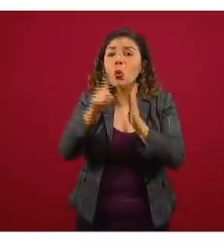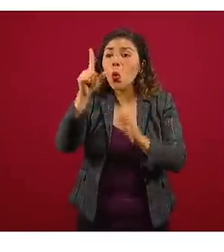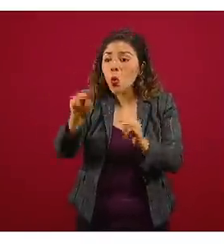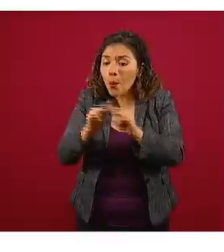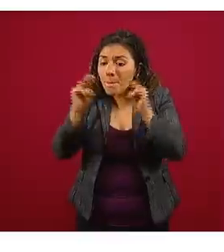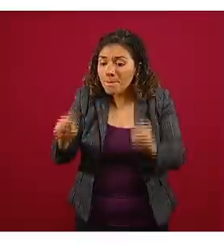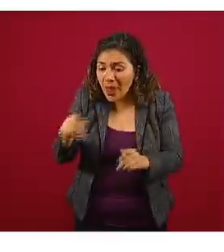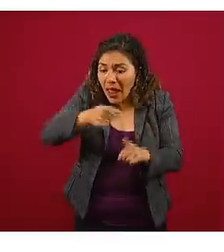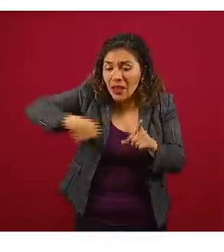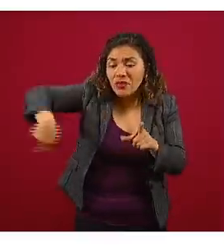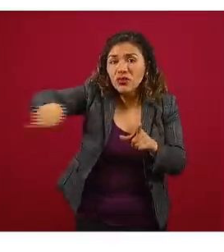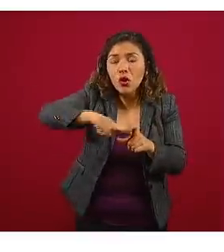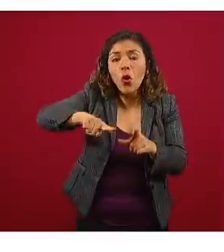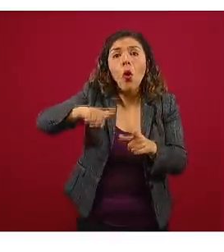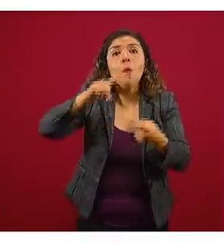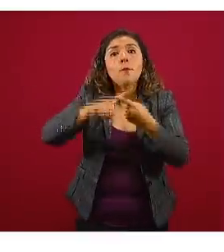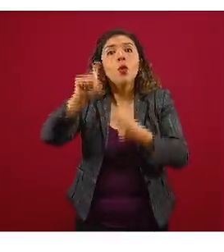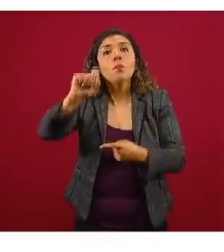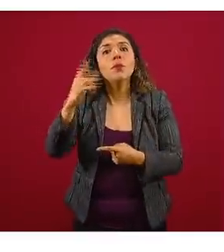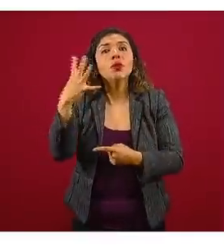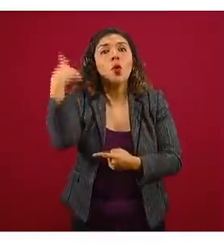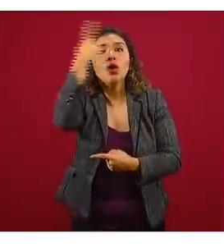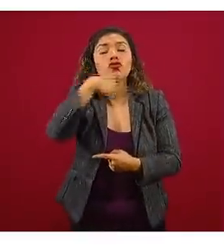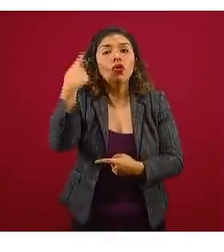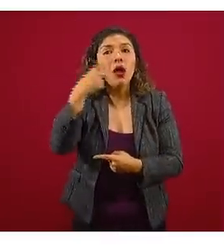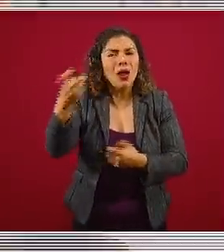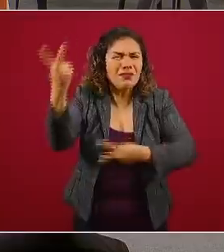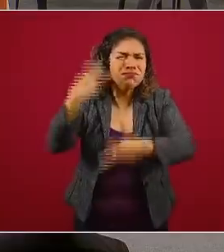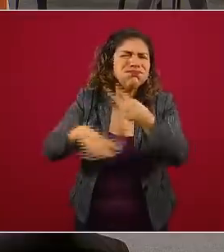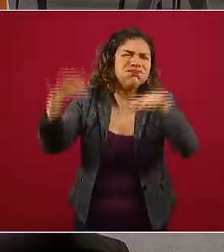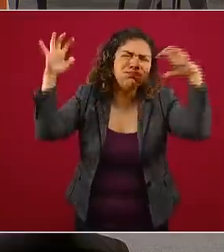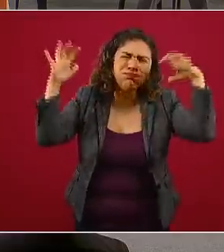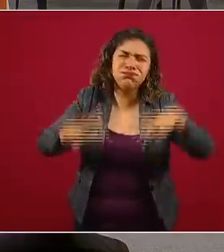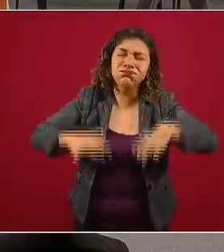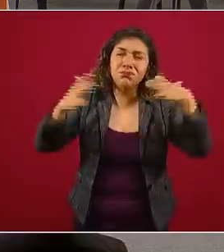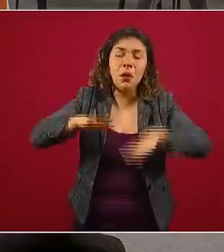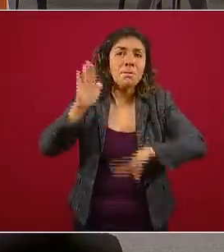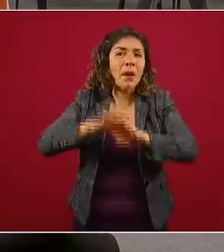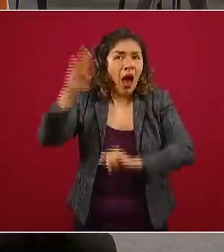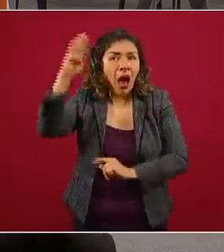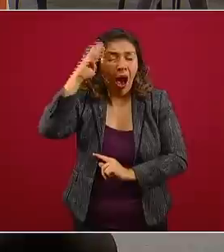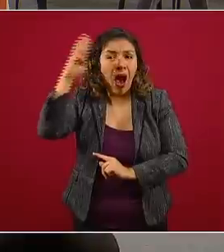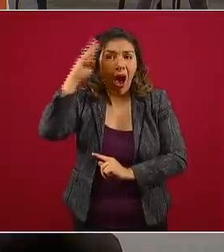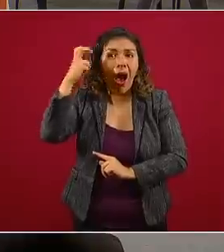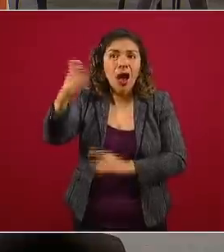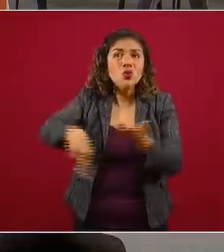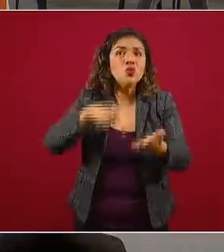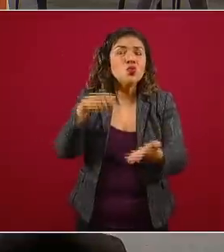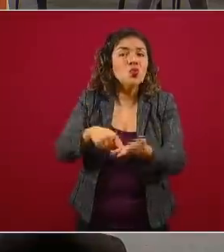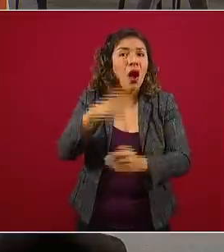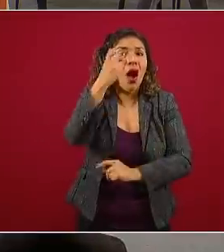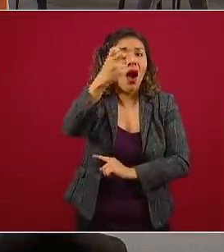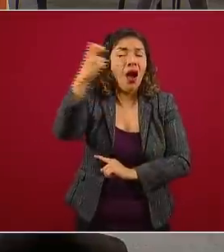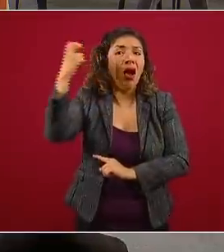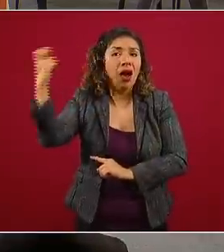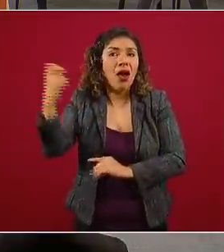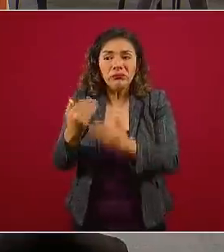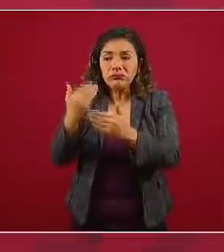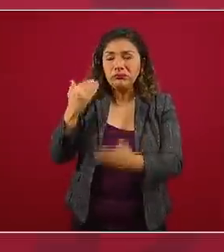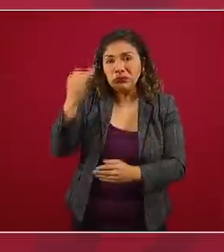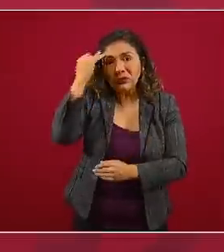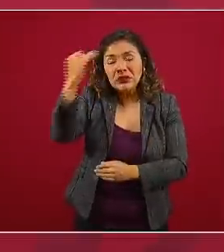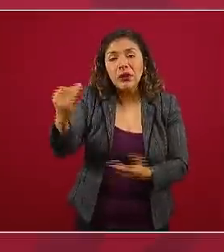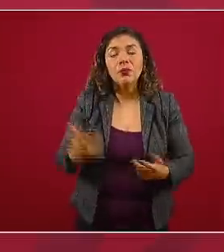acumulados en 24 horas esto nos habla de la gran precipitación pluvial que tuvimos por esas horas